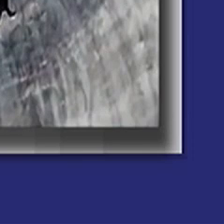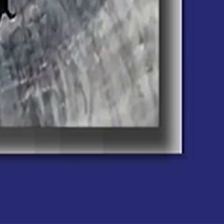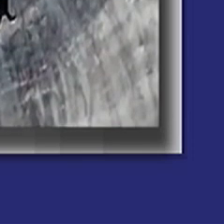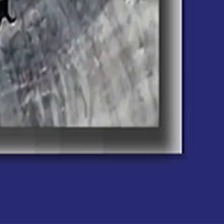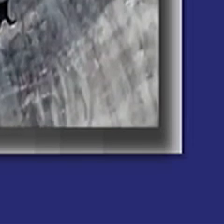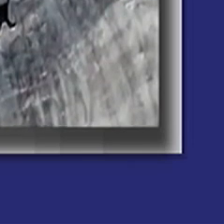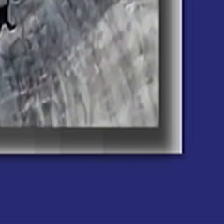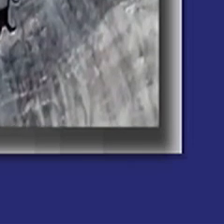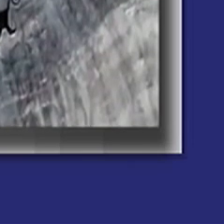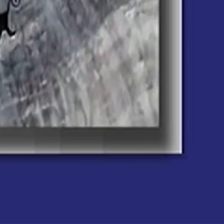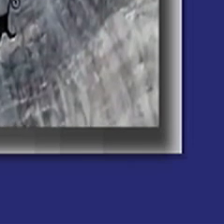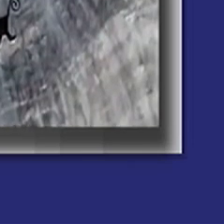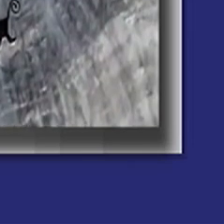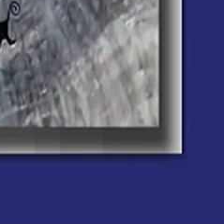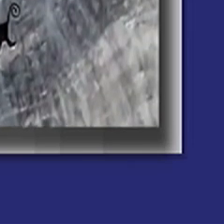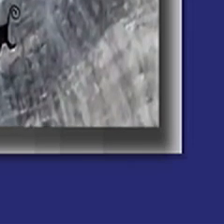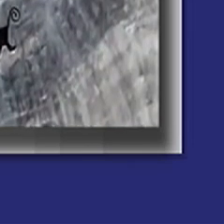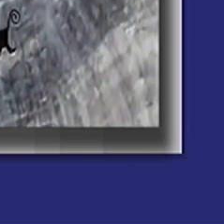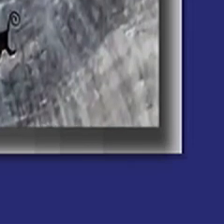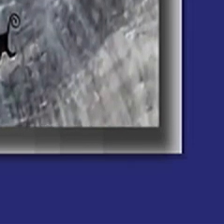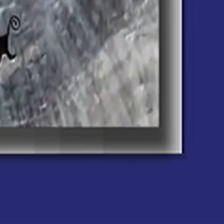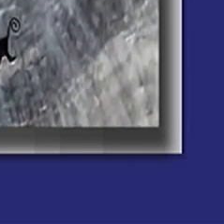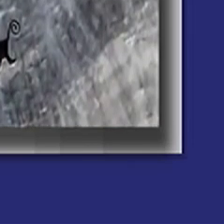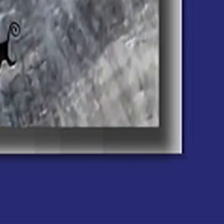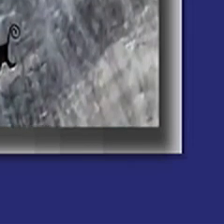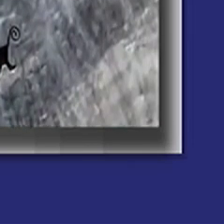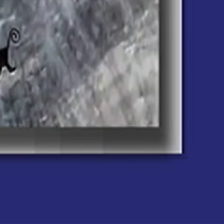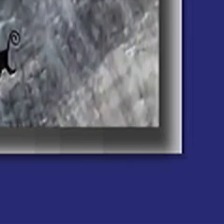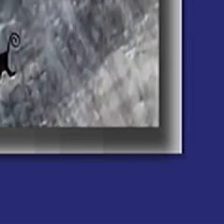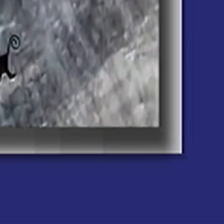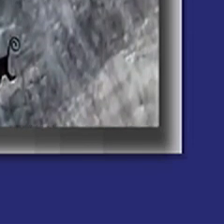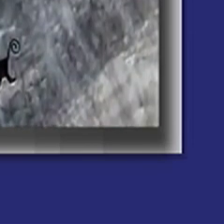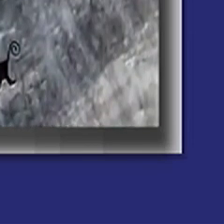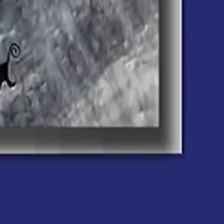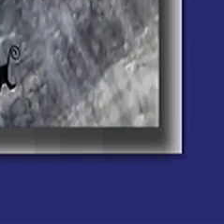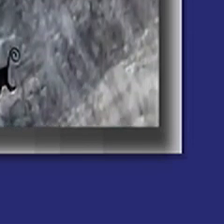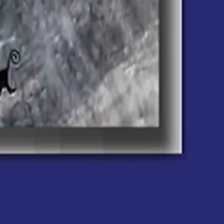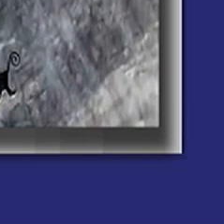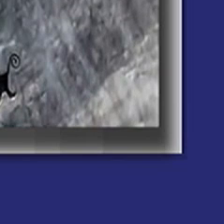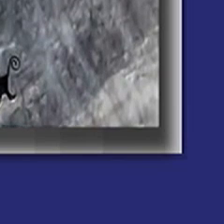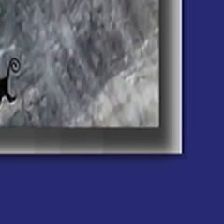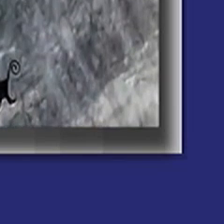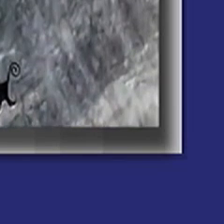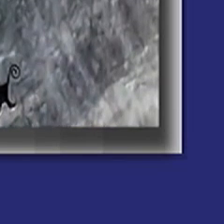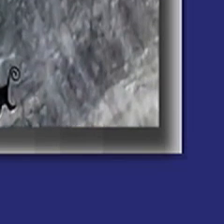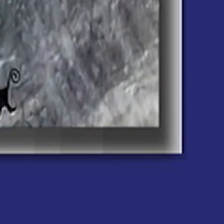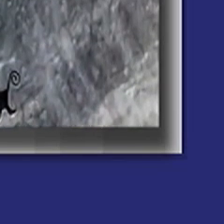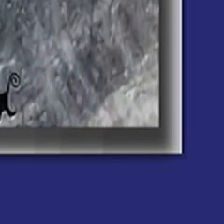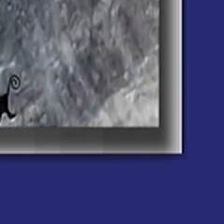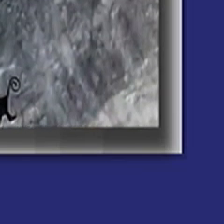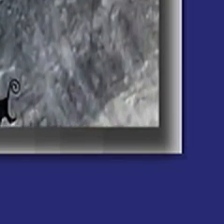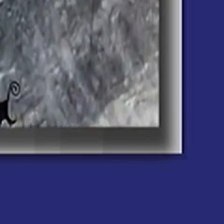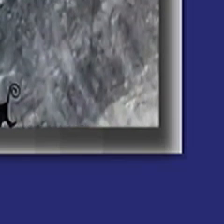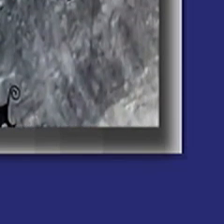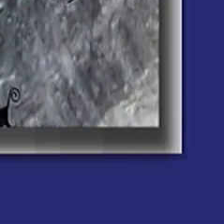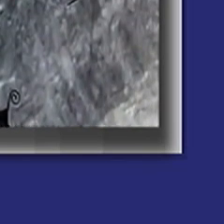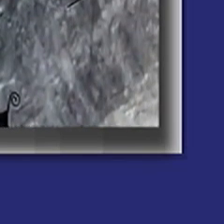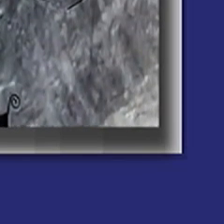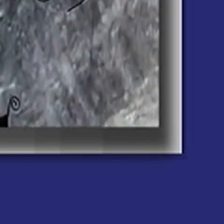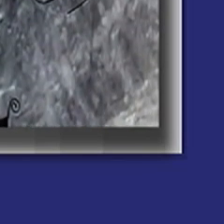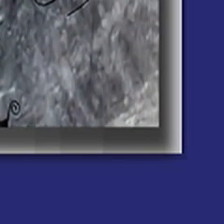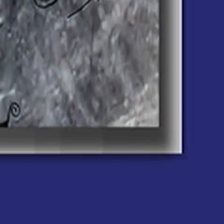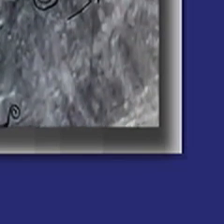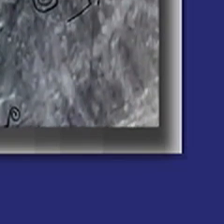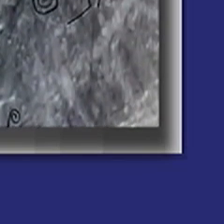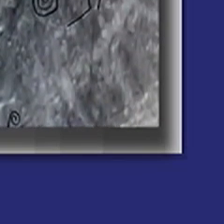raudales de Atunes son una zona de convergencia étnica, lingüística y cultural. Los motivos documentados aquí